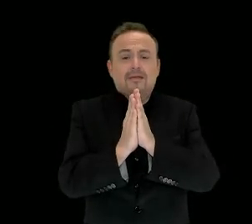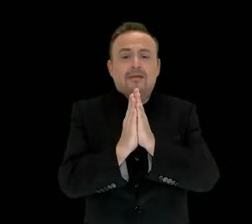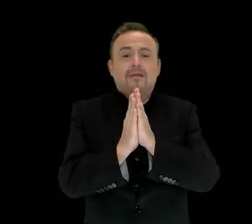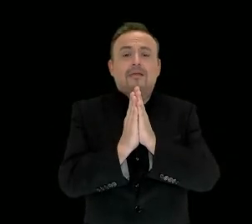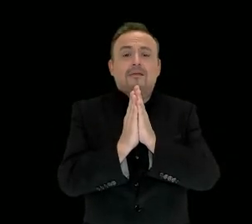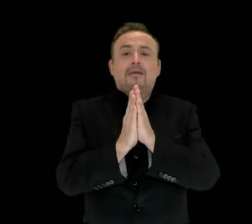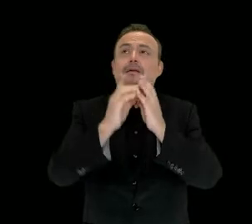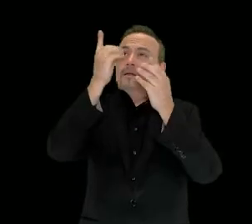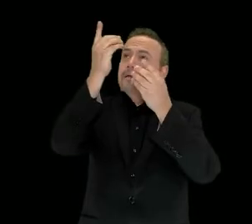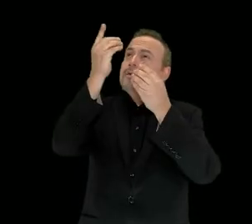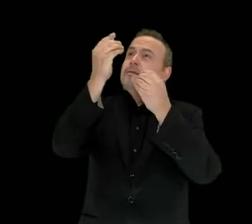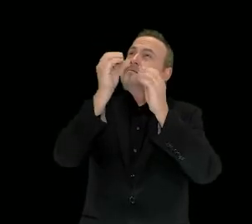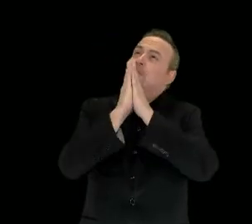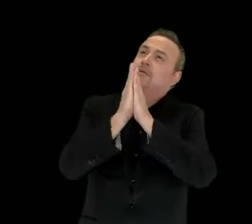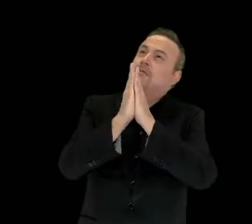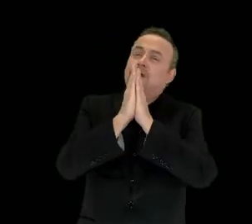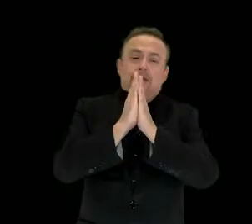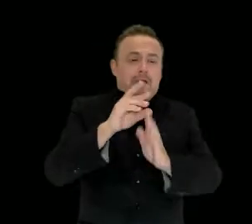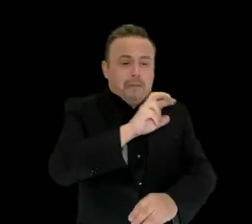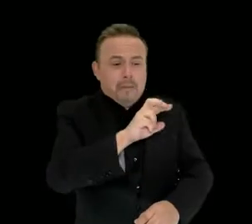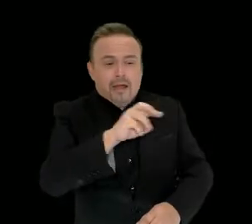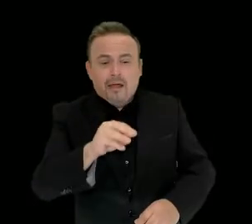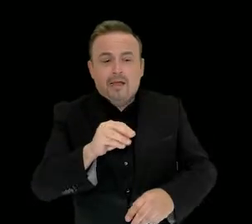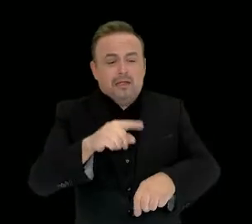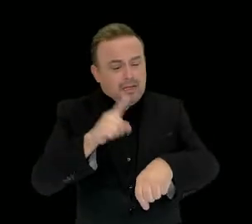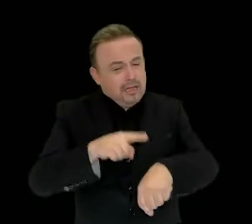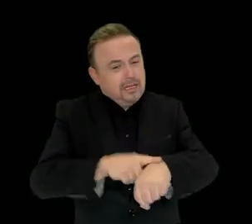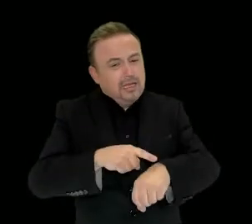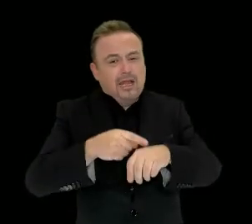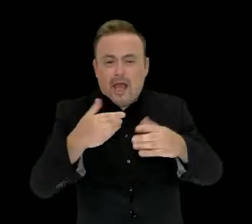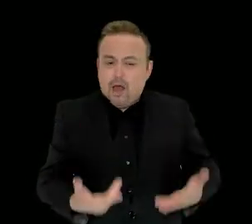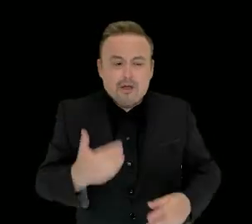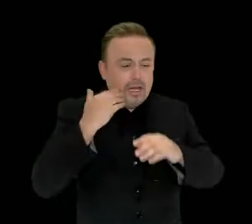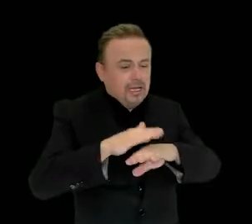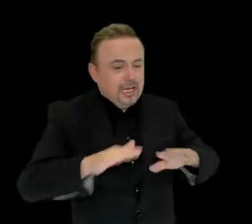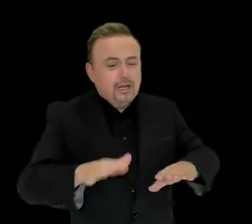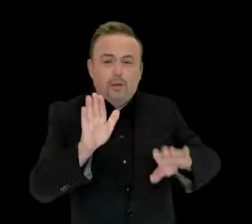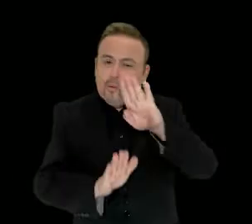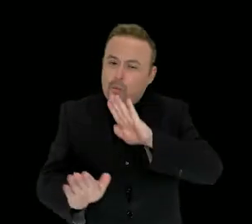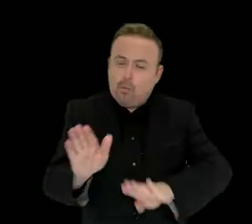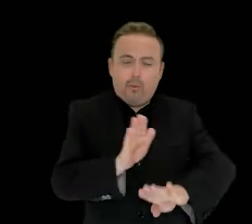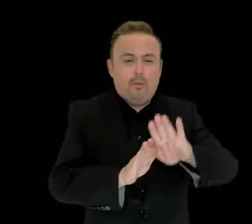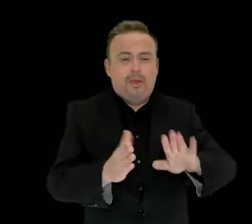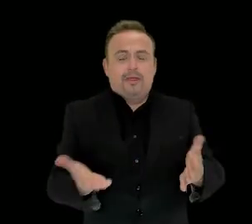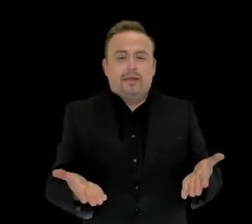dile a los padres que hoy es tiempo de cuidarles,